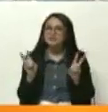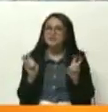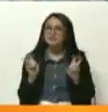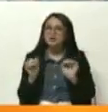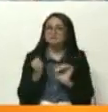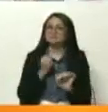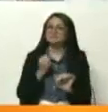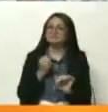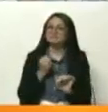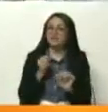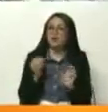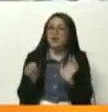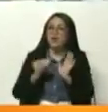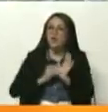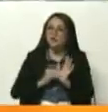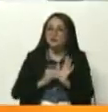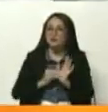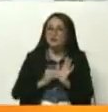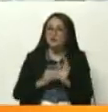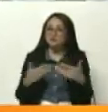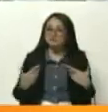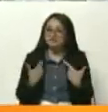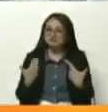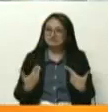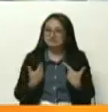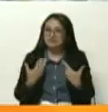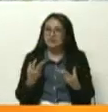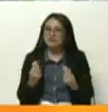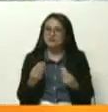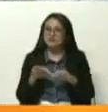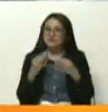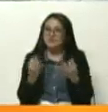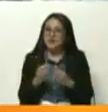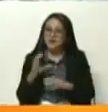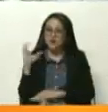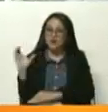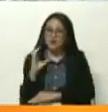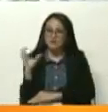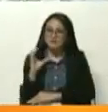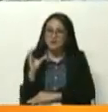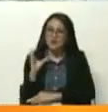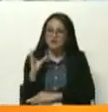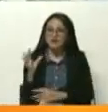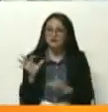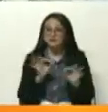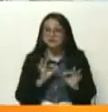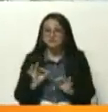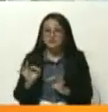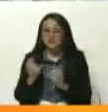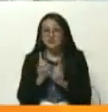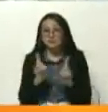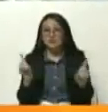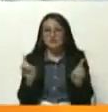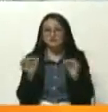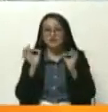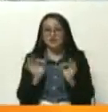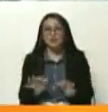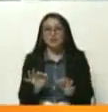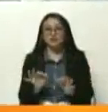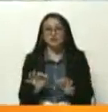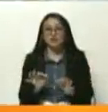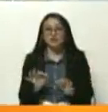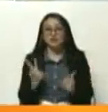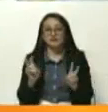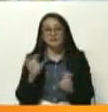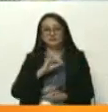evitar nuevamente el sufrimiento de muchas familias colombianas, a la consolidación de una democracia justa en lo